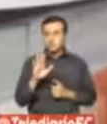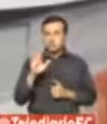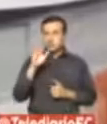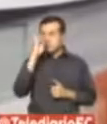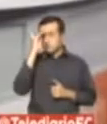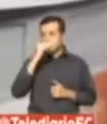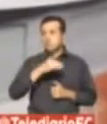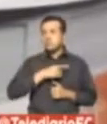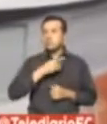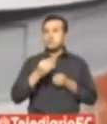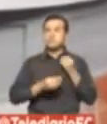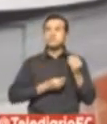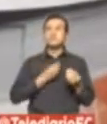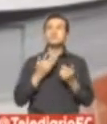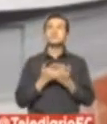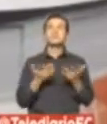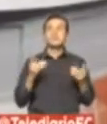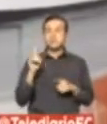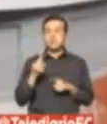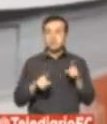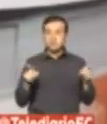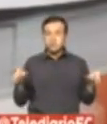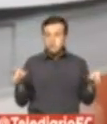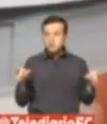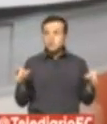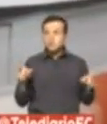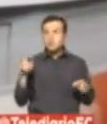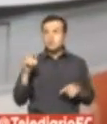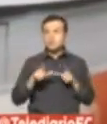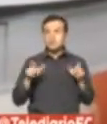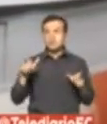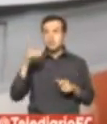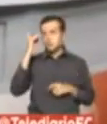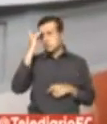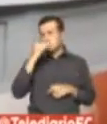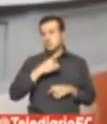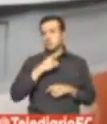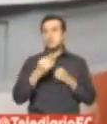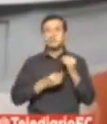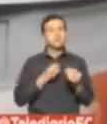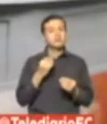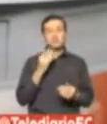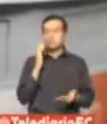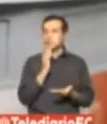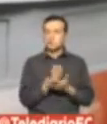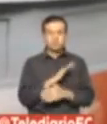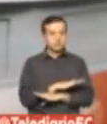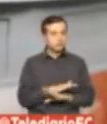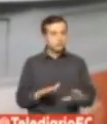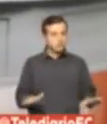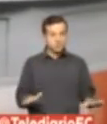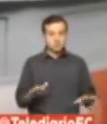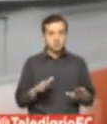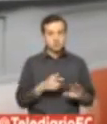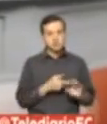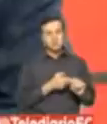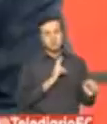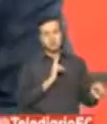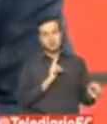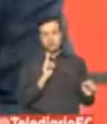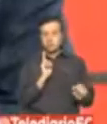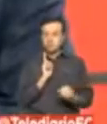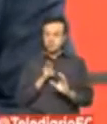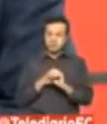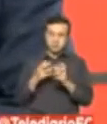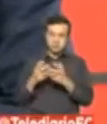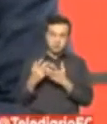toman la decisión, en algunos de los miembros de este nuevo bloque, de romper con el BIN y de alinearse